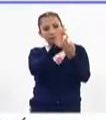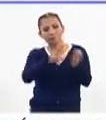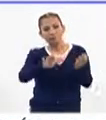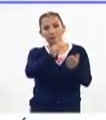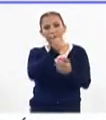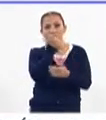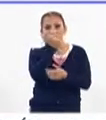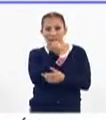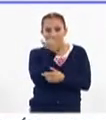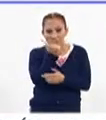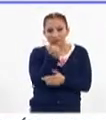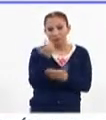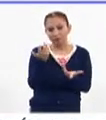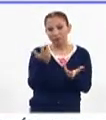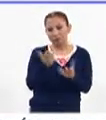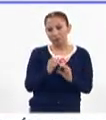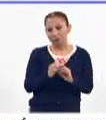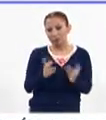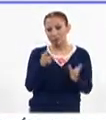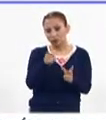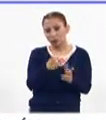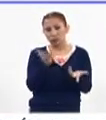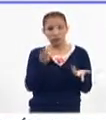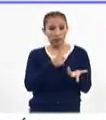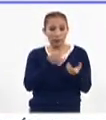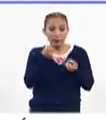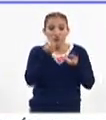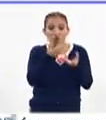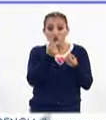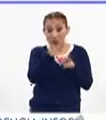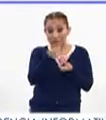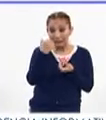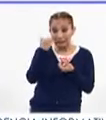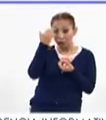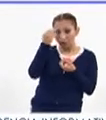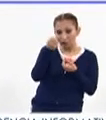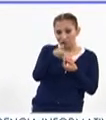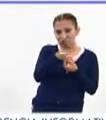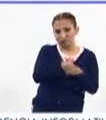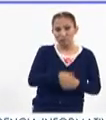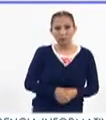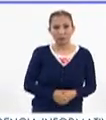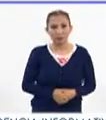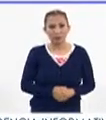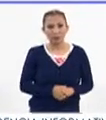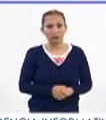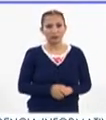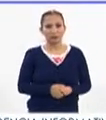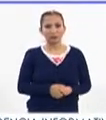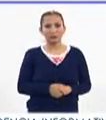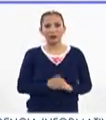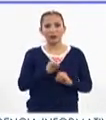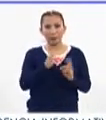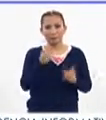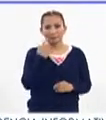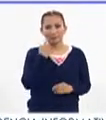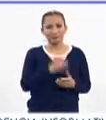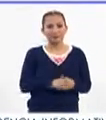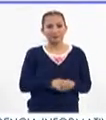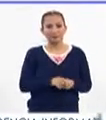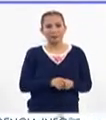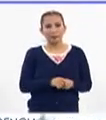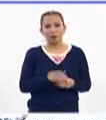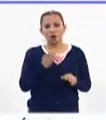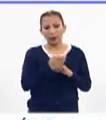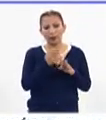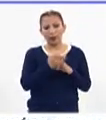los alumnos y que por supuesto pues vas a tener que transmitirles estos conocimientos. Así es, pues en